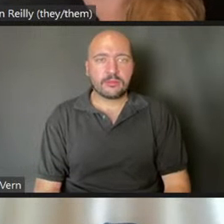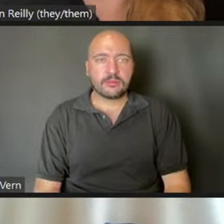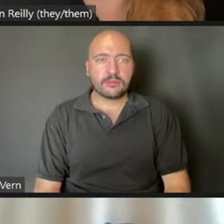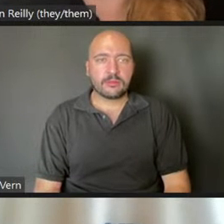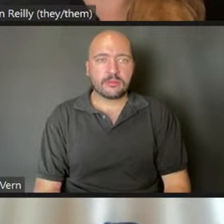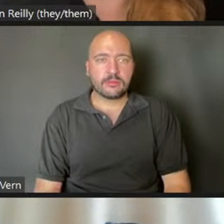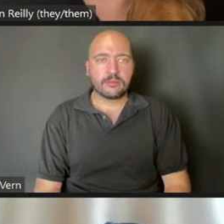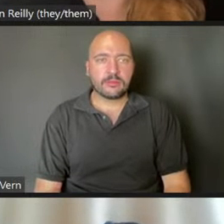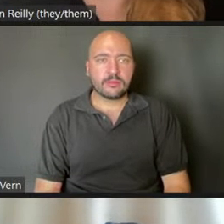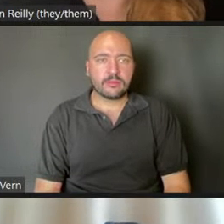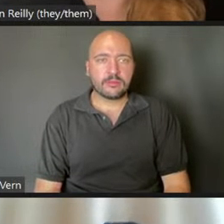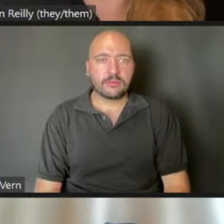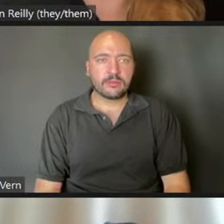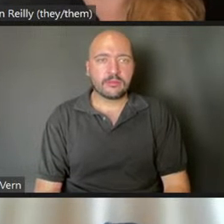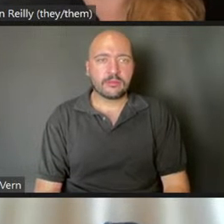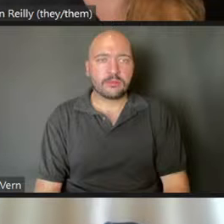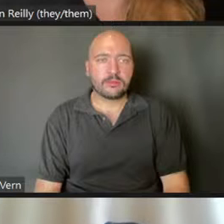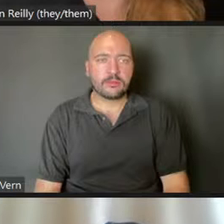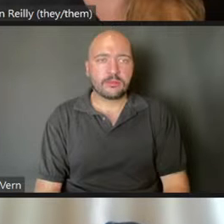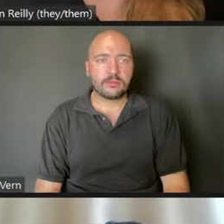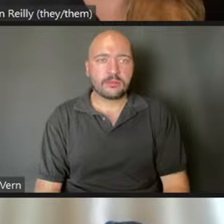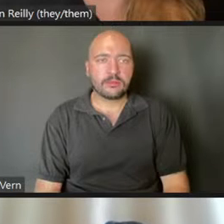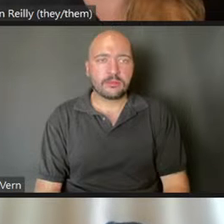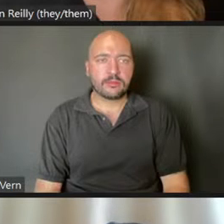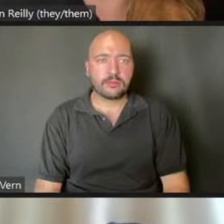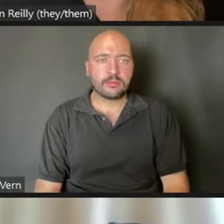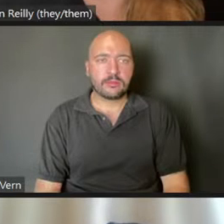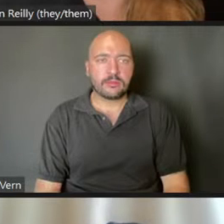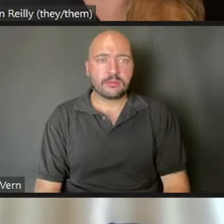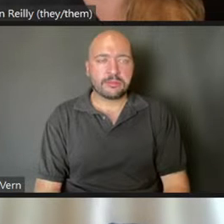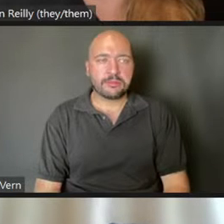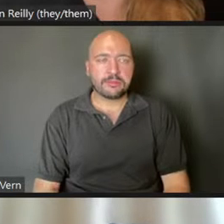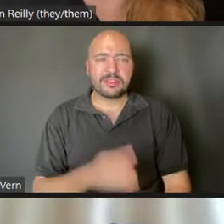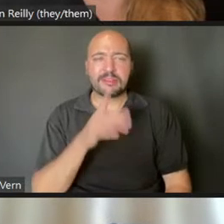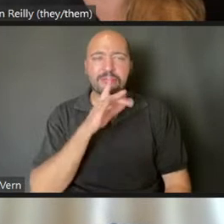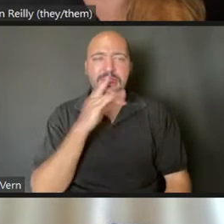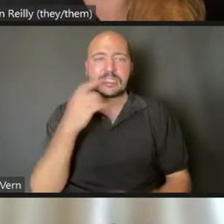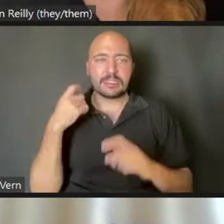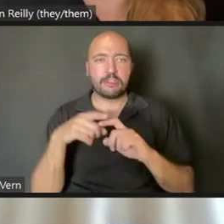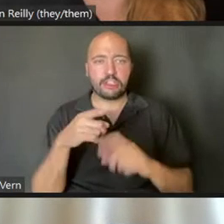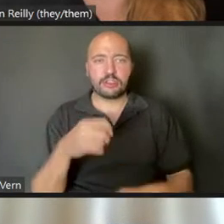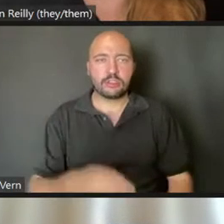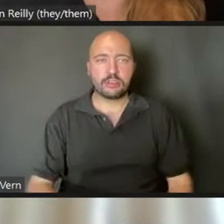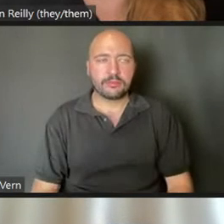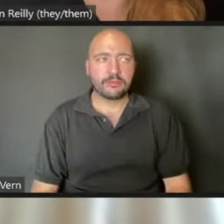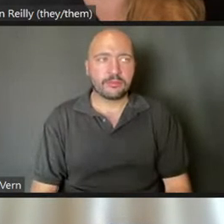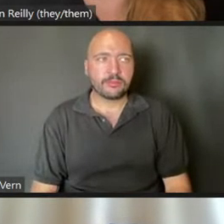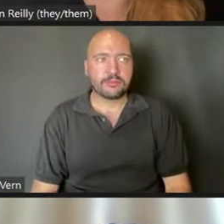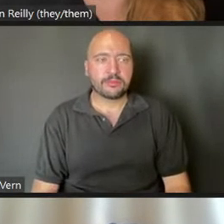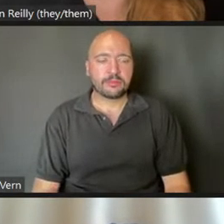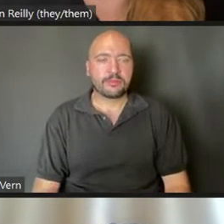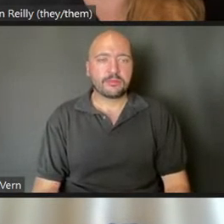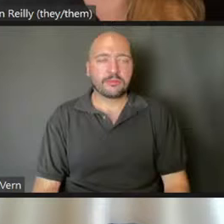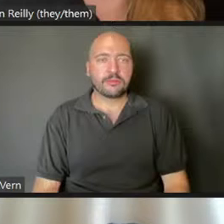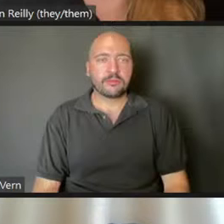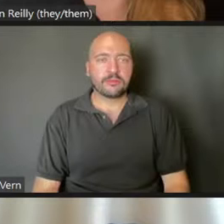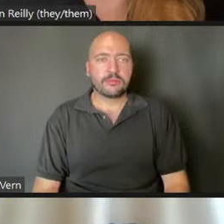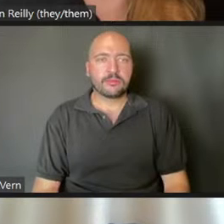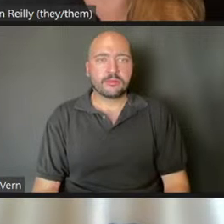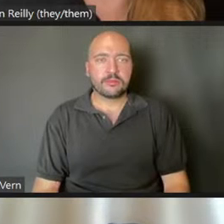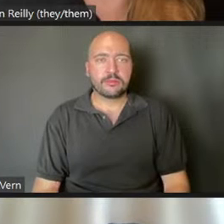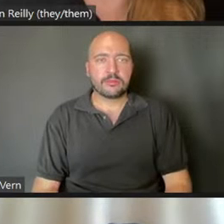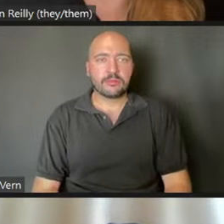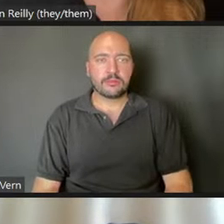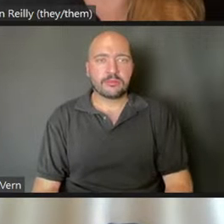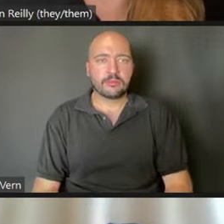entrevista de directores de cine afrofuturista y uno de ellos hablaba